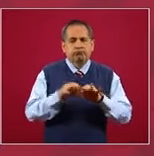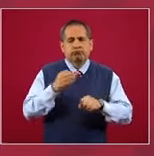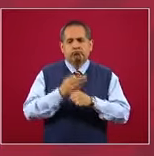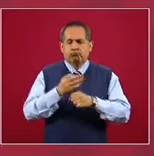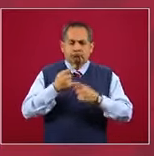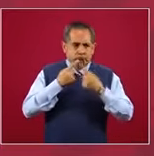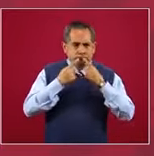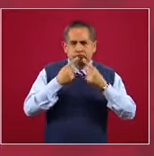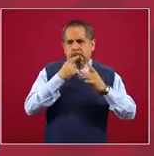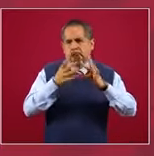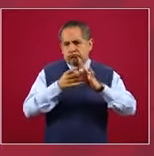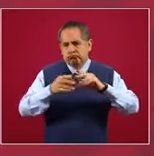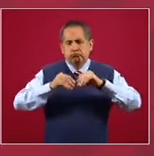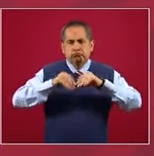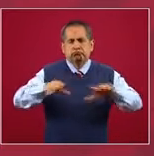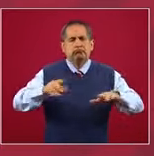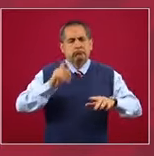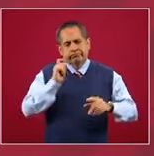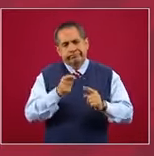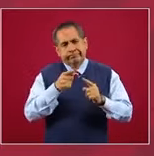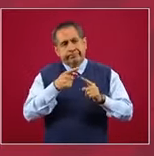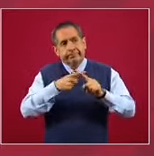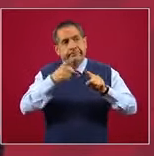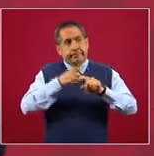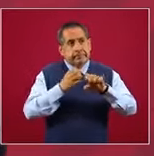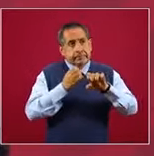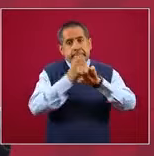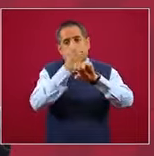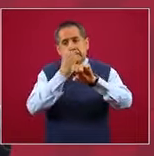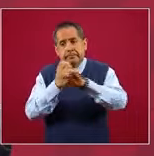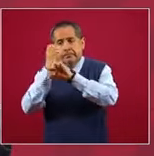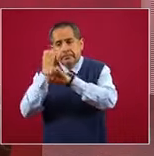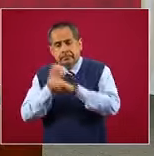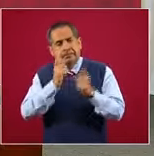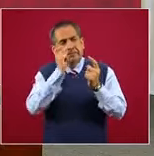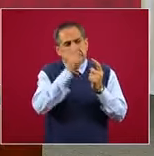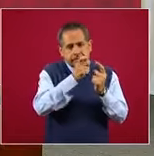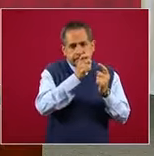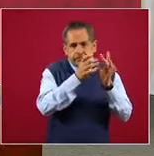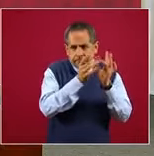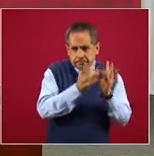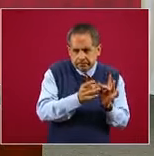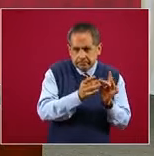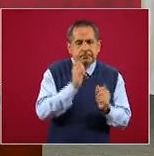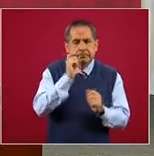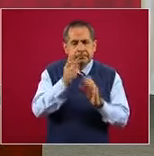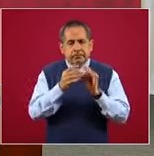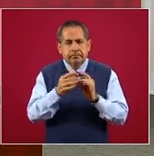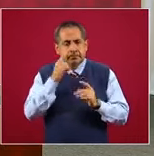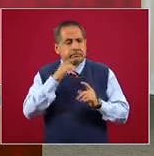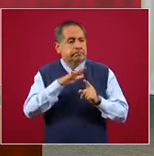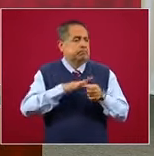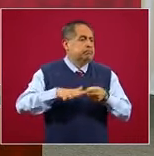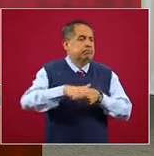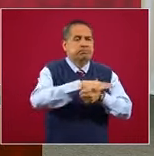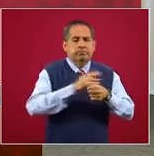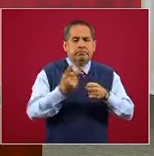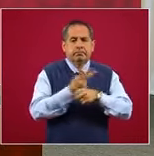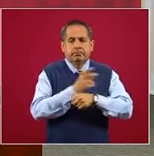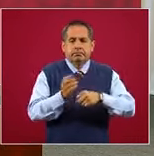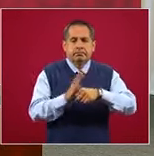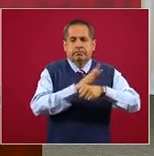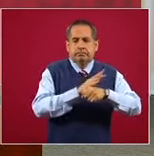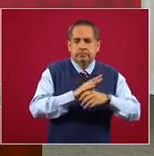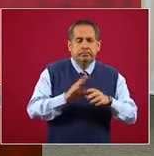esta conversación, donde particularizamos a las entidades federativas, es para ver la situación epidémica y